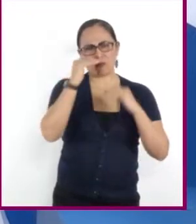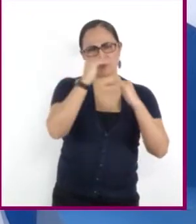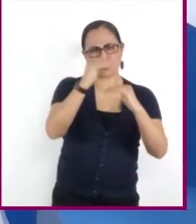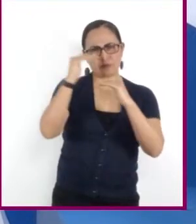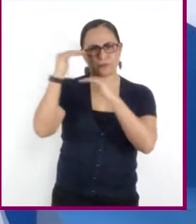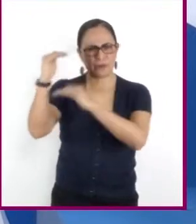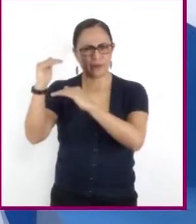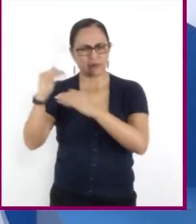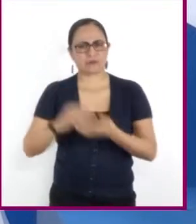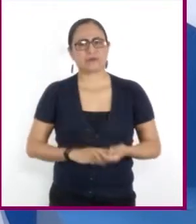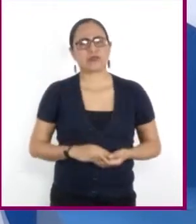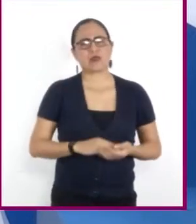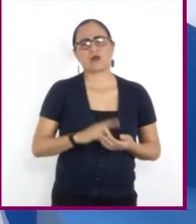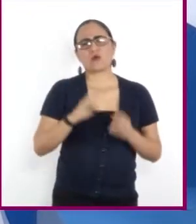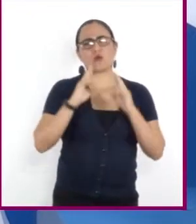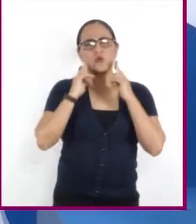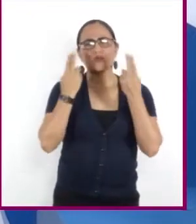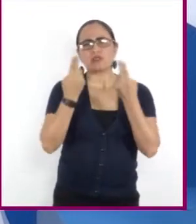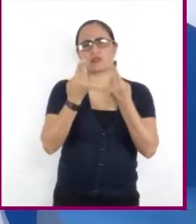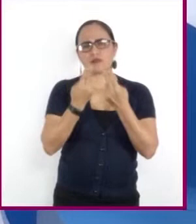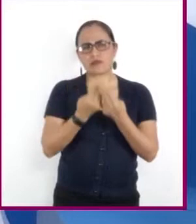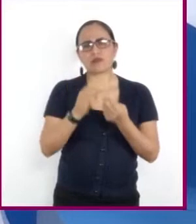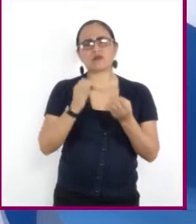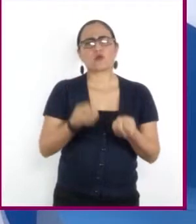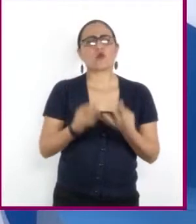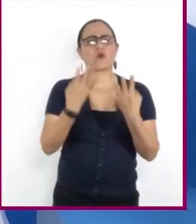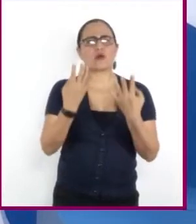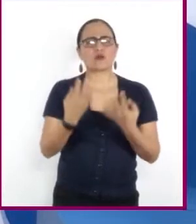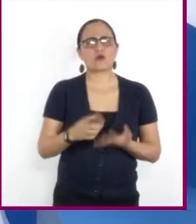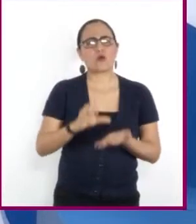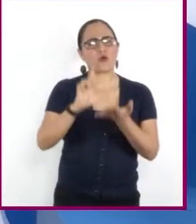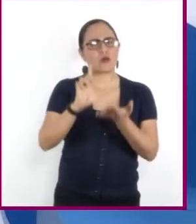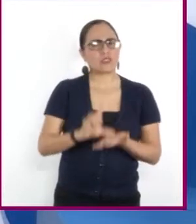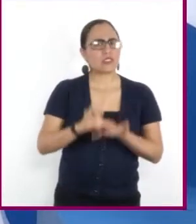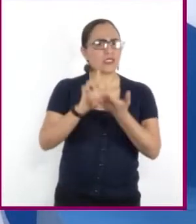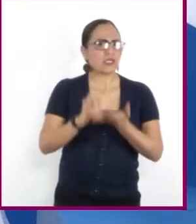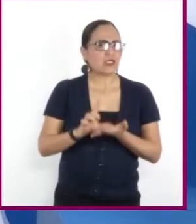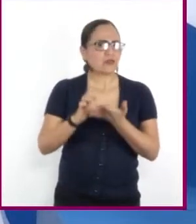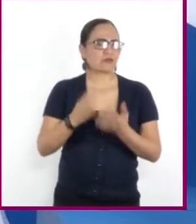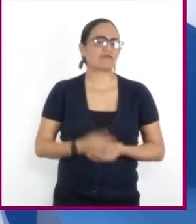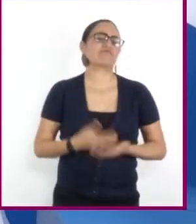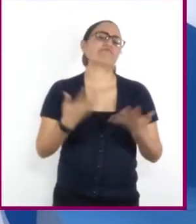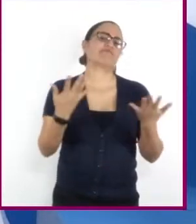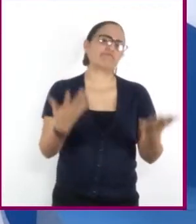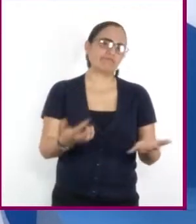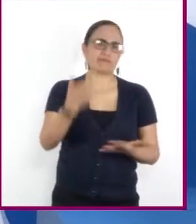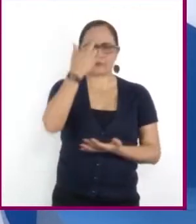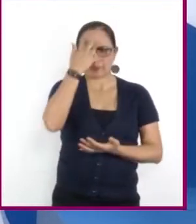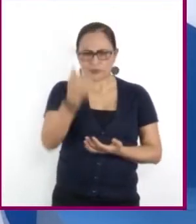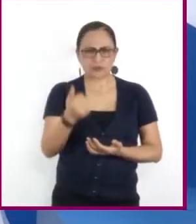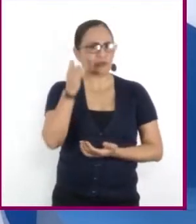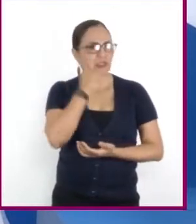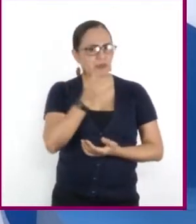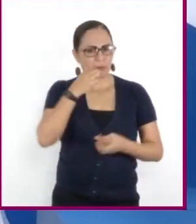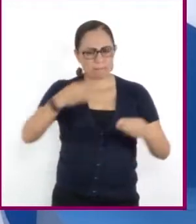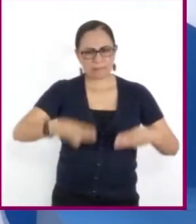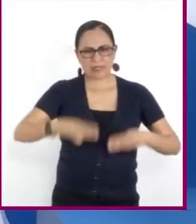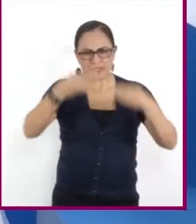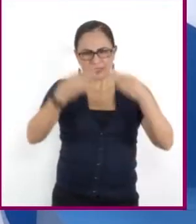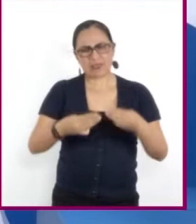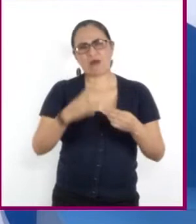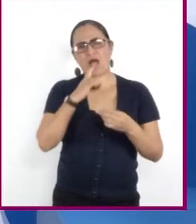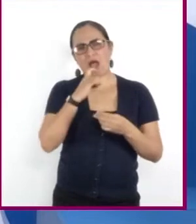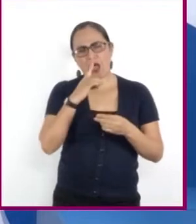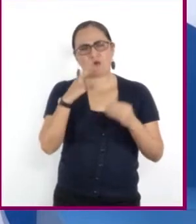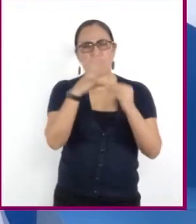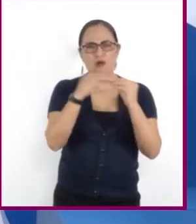es decir, que la unidad de medida sería el litro. Ay, pues con razón. Siempre que voy al mercado a comprar agua de